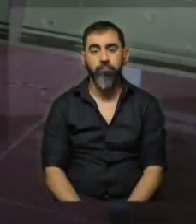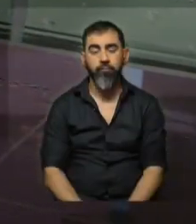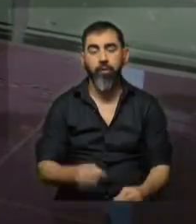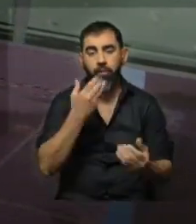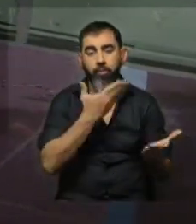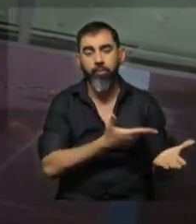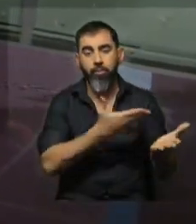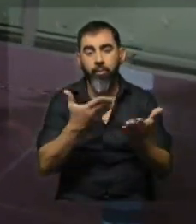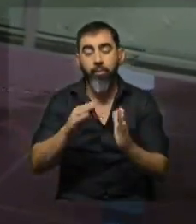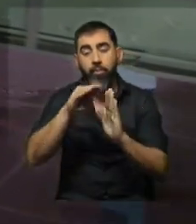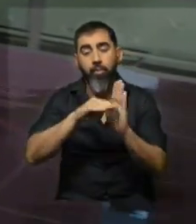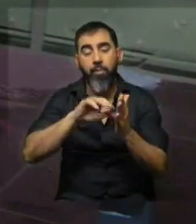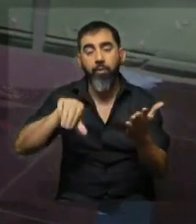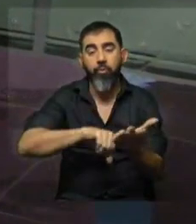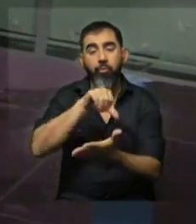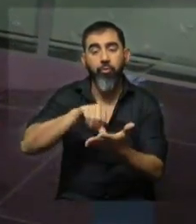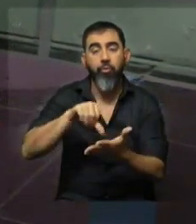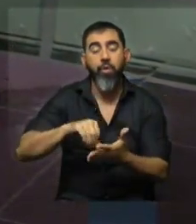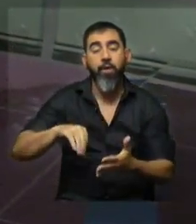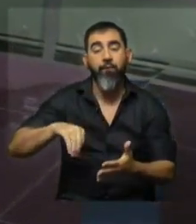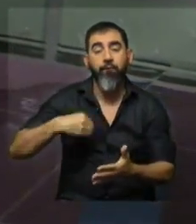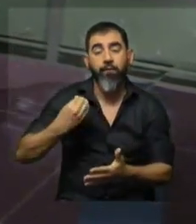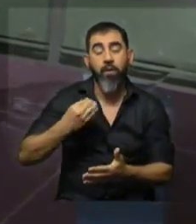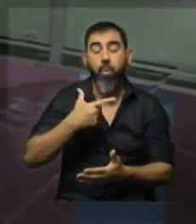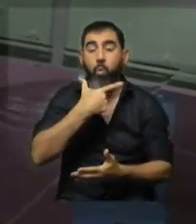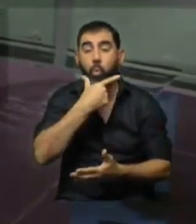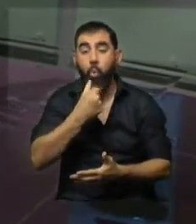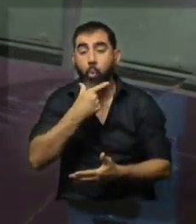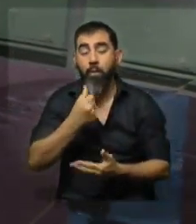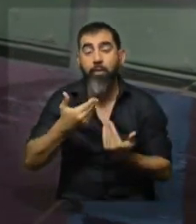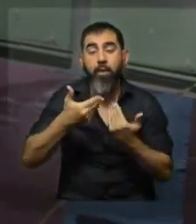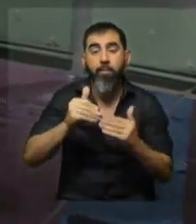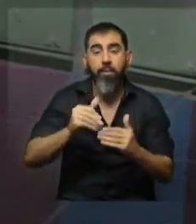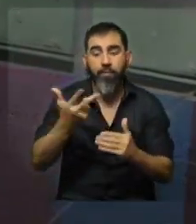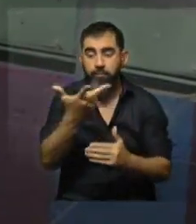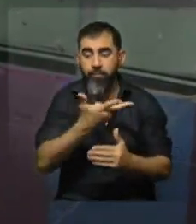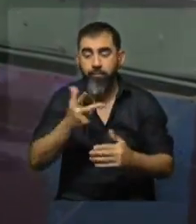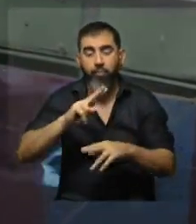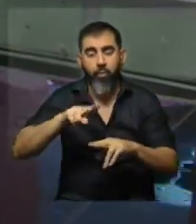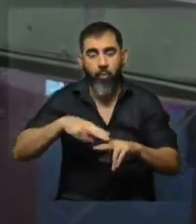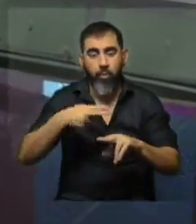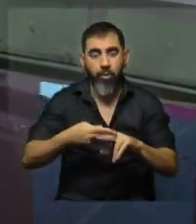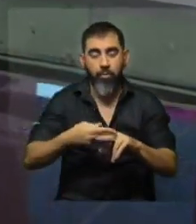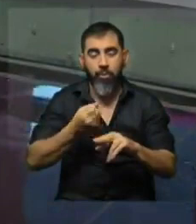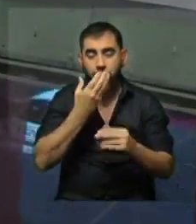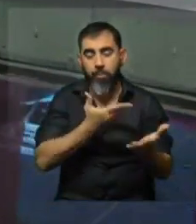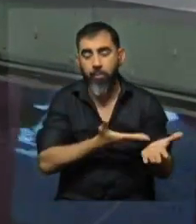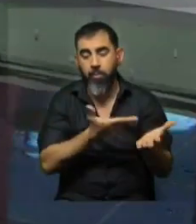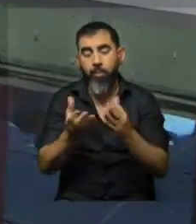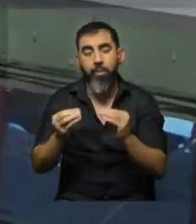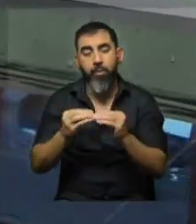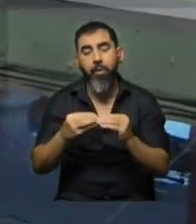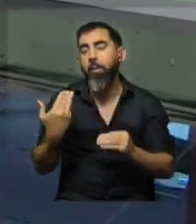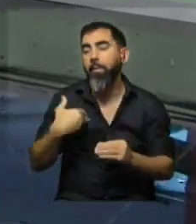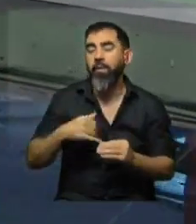están? Les damos la bienvenida a este programa de Ciudad Viva de jueves que comienza con Línea de Tres nuevamente. Bienvenida, Pilar. Ay, muchas gracias. ¿Se me extrañaron?